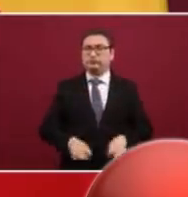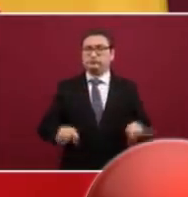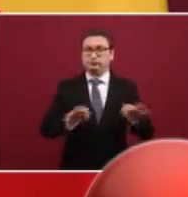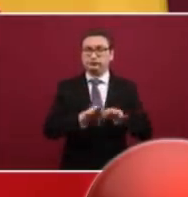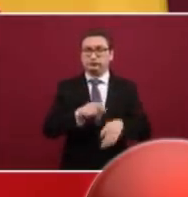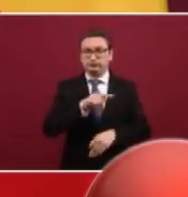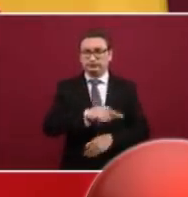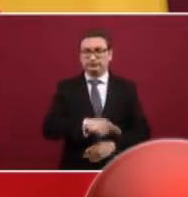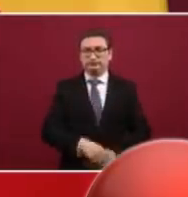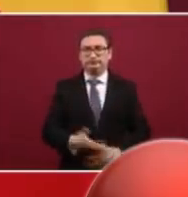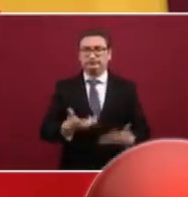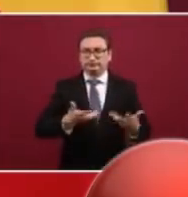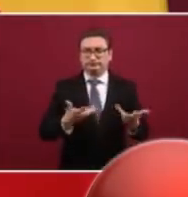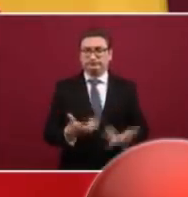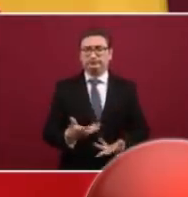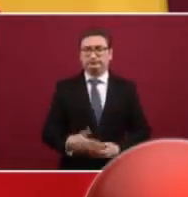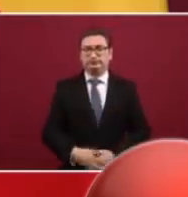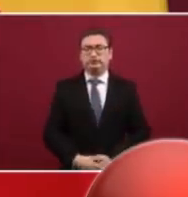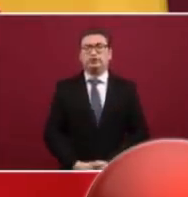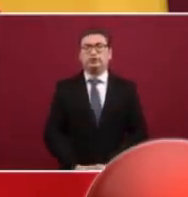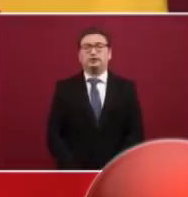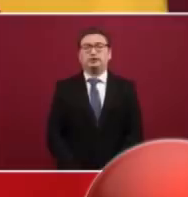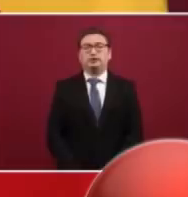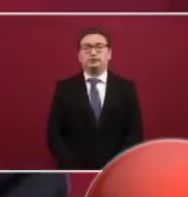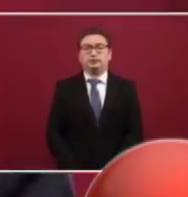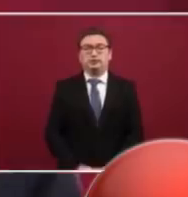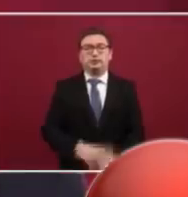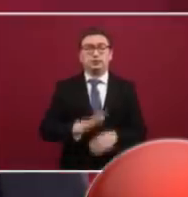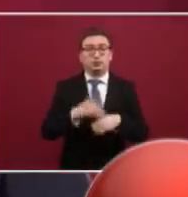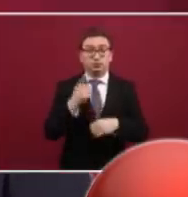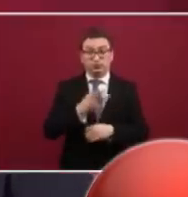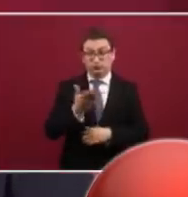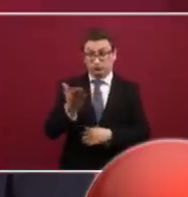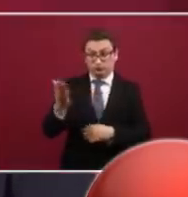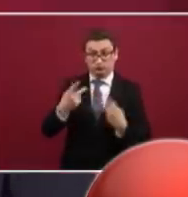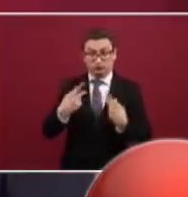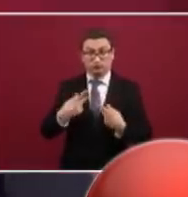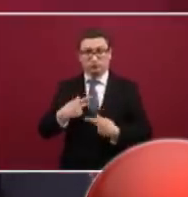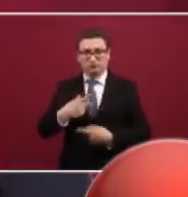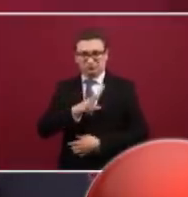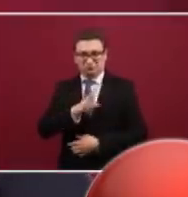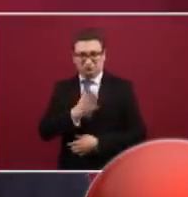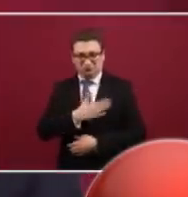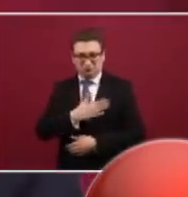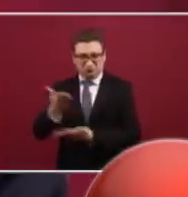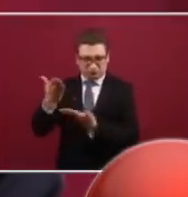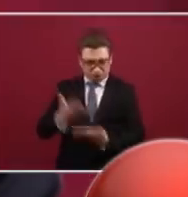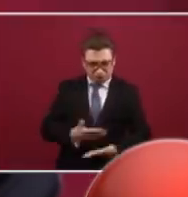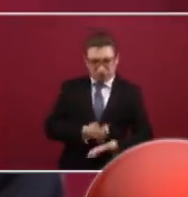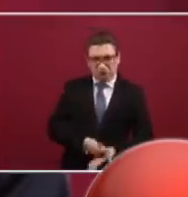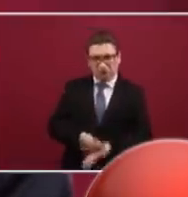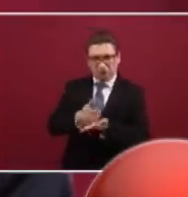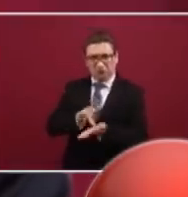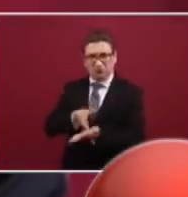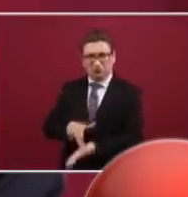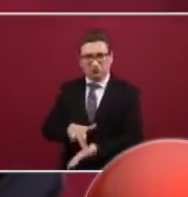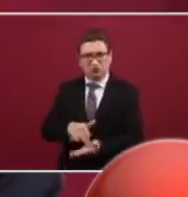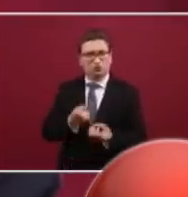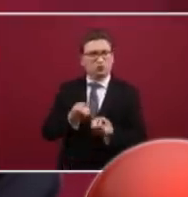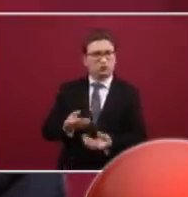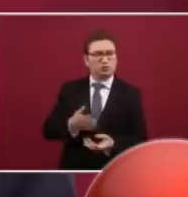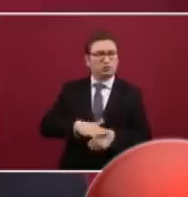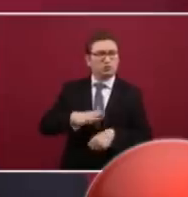porque al mismo tiempo que se da refugio a los españoles, se le da